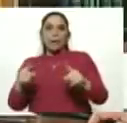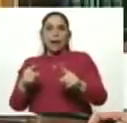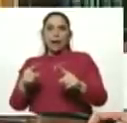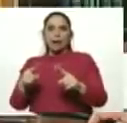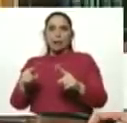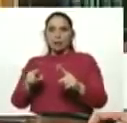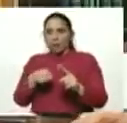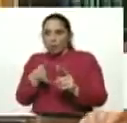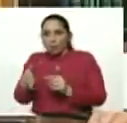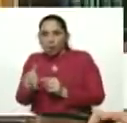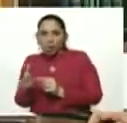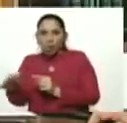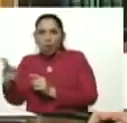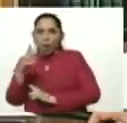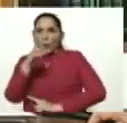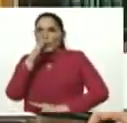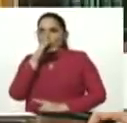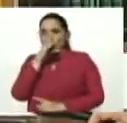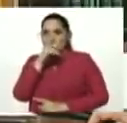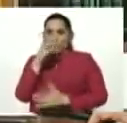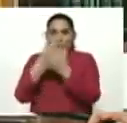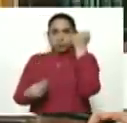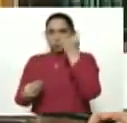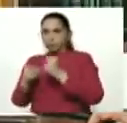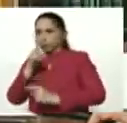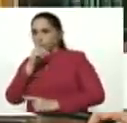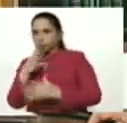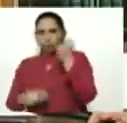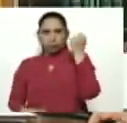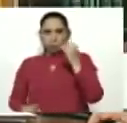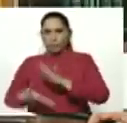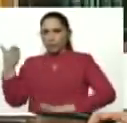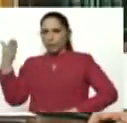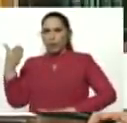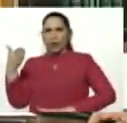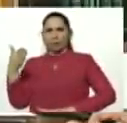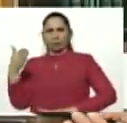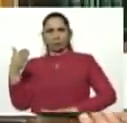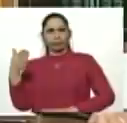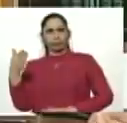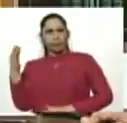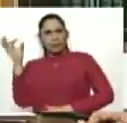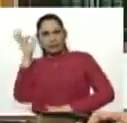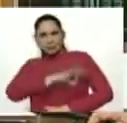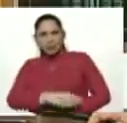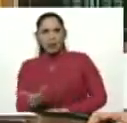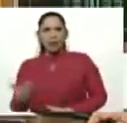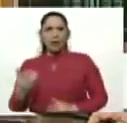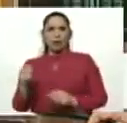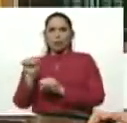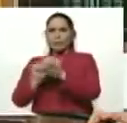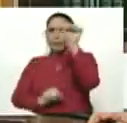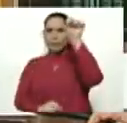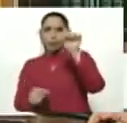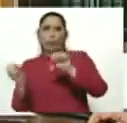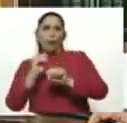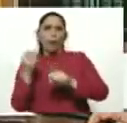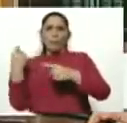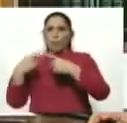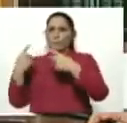trocha especial y se fue a Barquisimeto, y se fue a San Cristóbal, se fue a Boconó, a